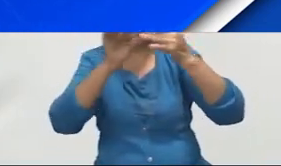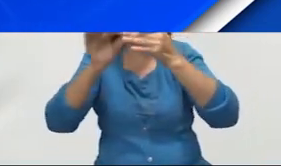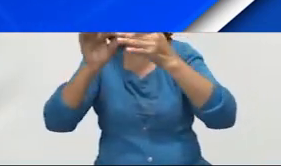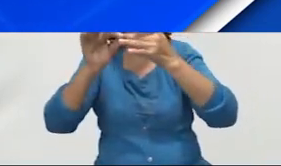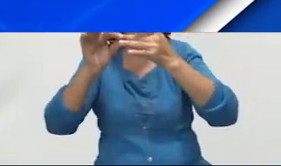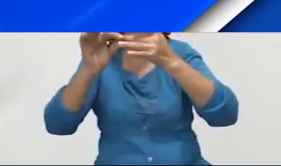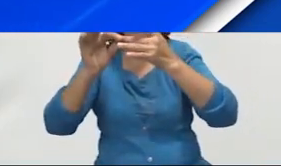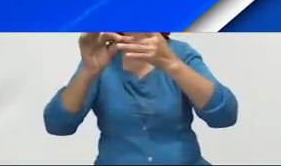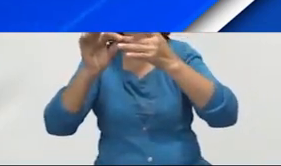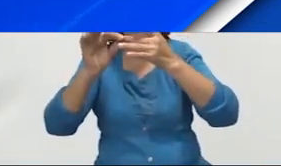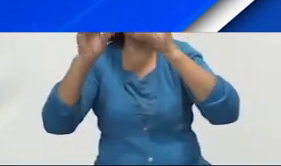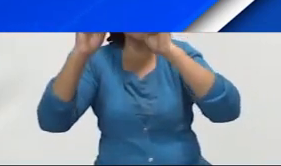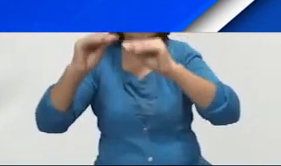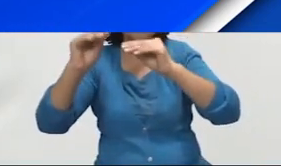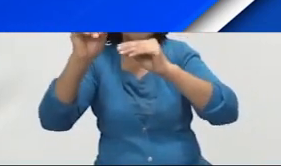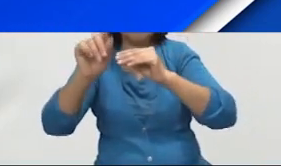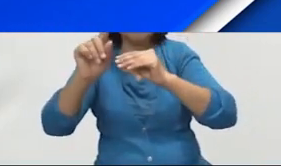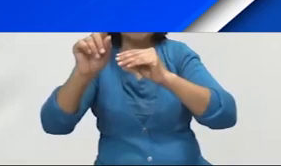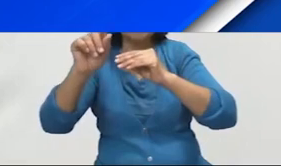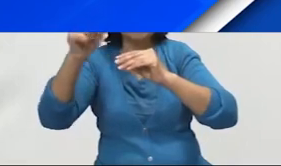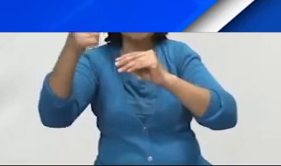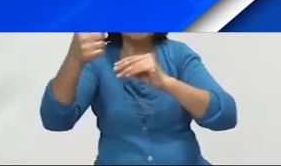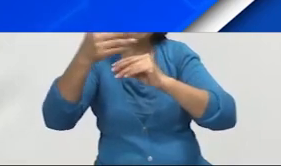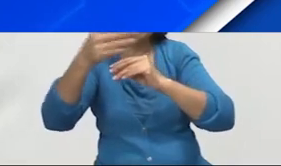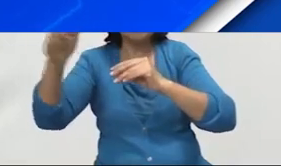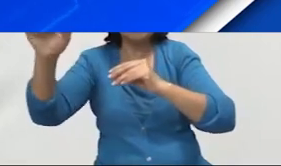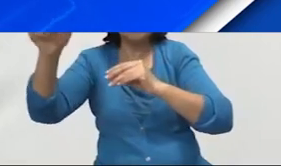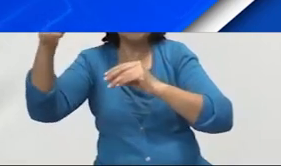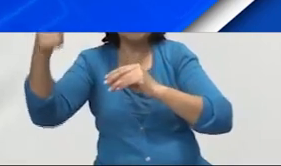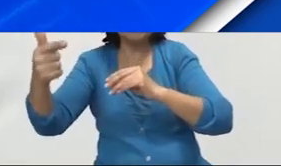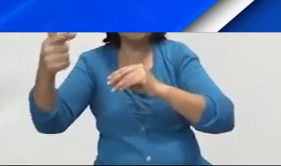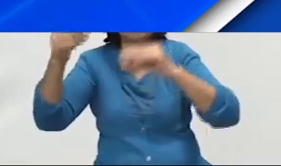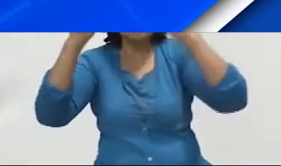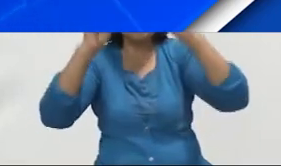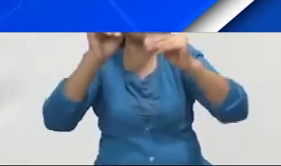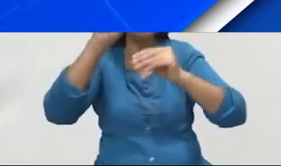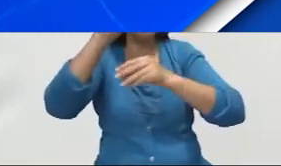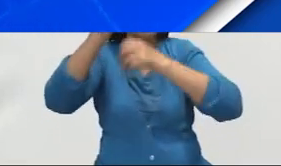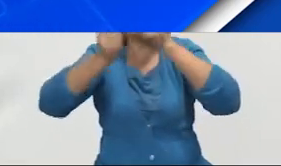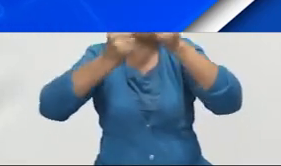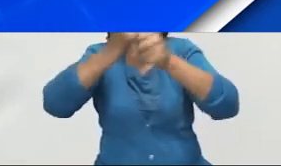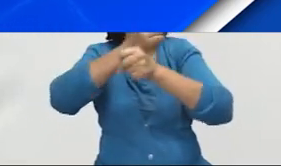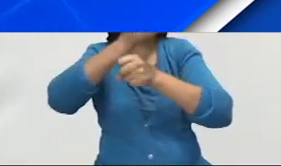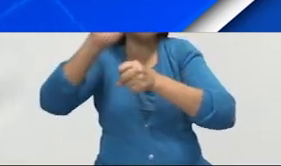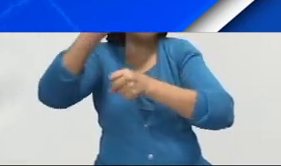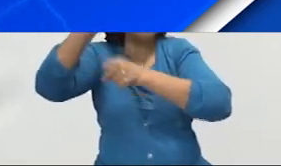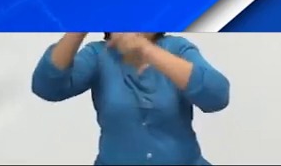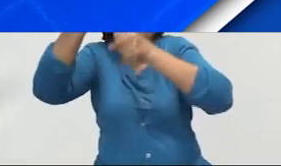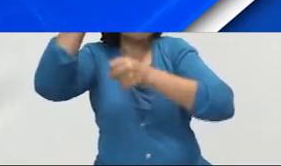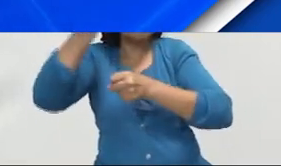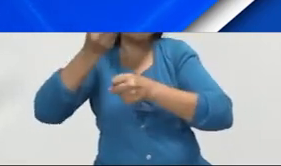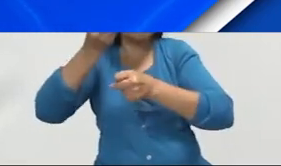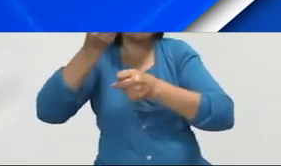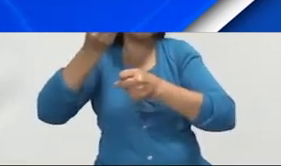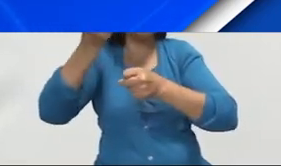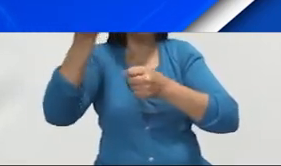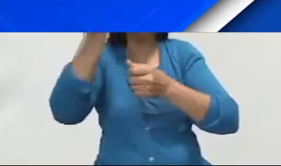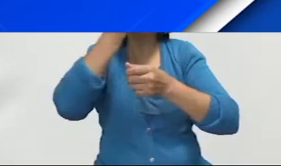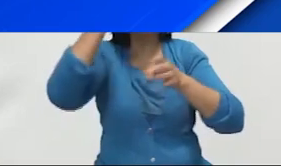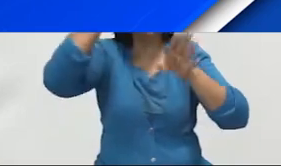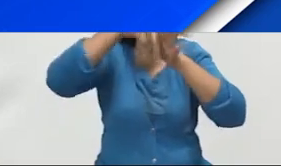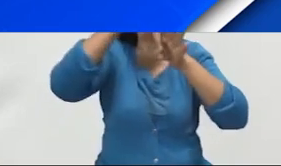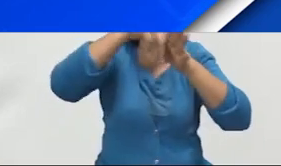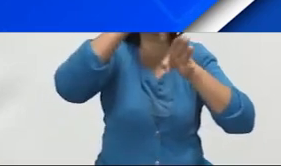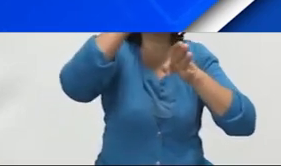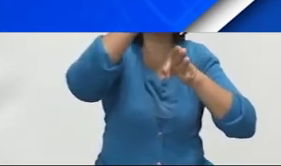especial, educación en primaria, educación en secundaria, educación de secundaria a